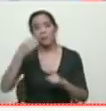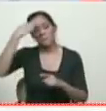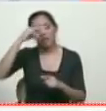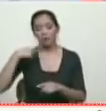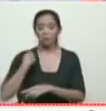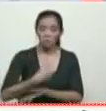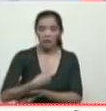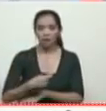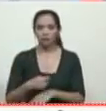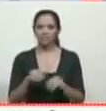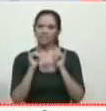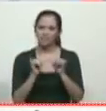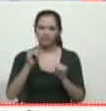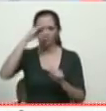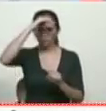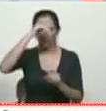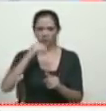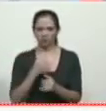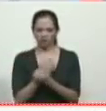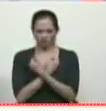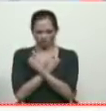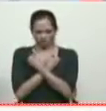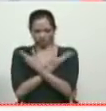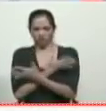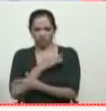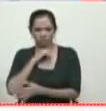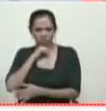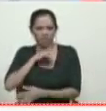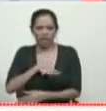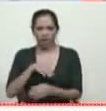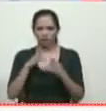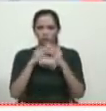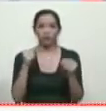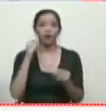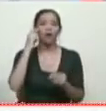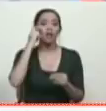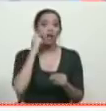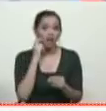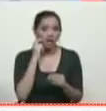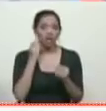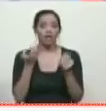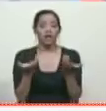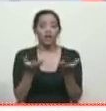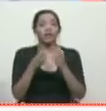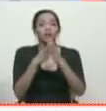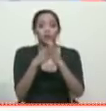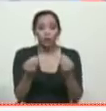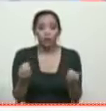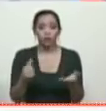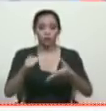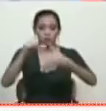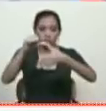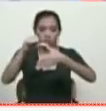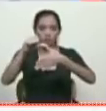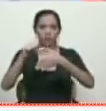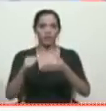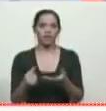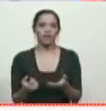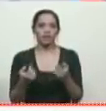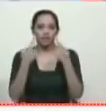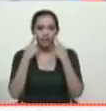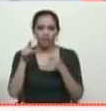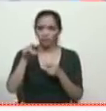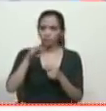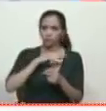mismo Donald Trump que desprecia a toda una raza, a toda una región como la región latinoamericana, y eso es lo que estamos viendo,